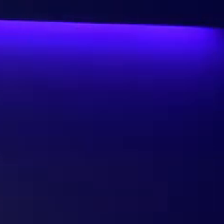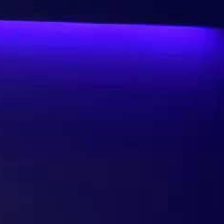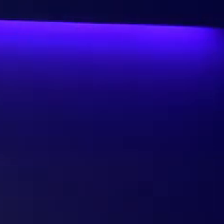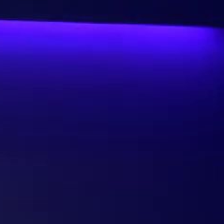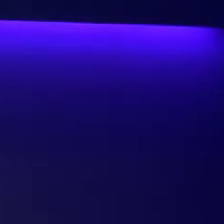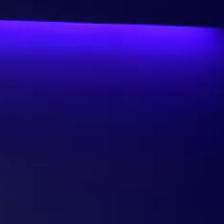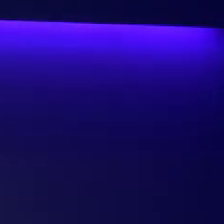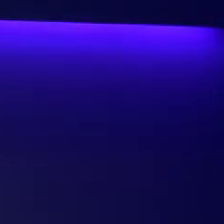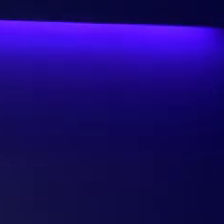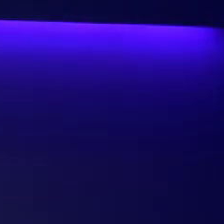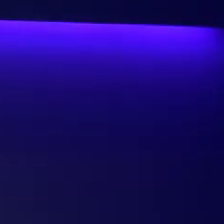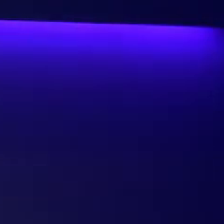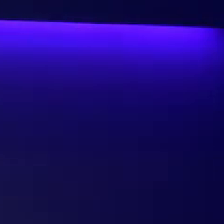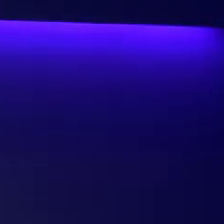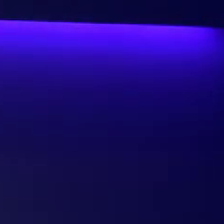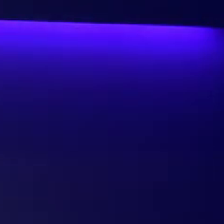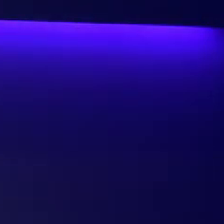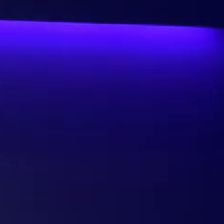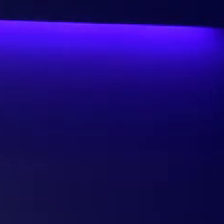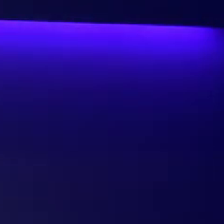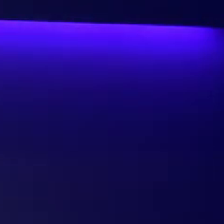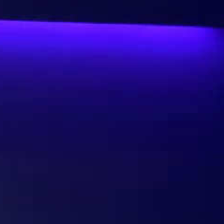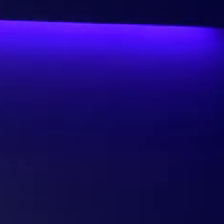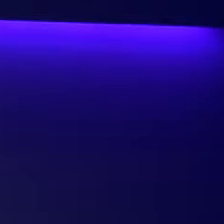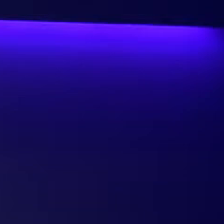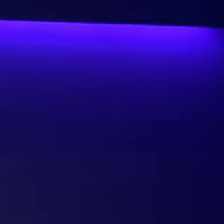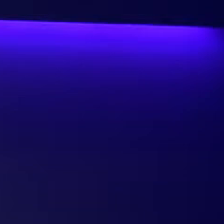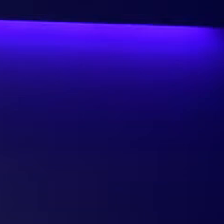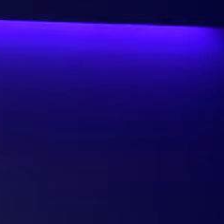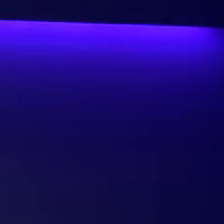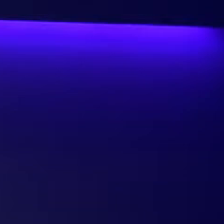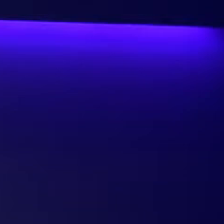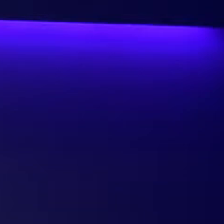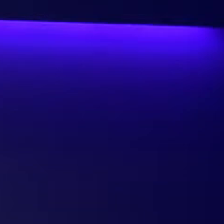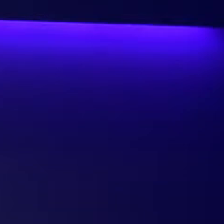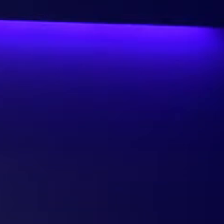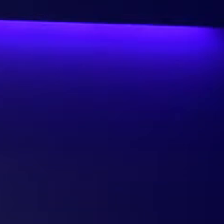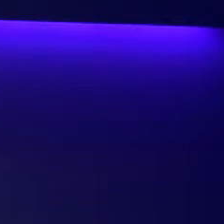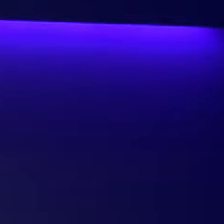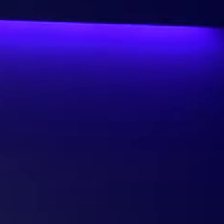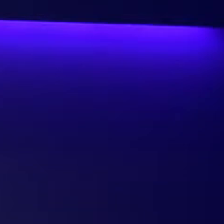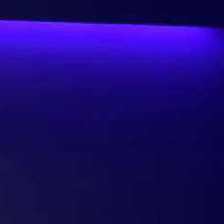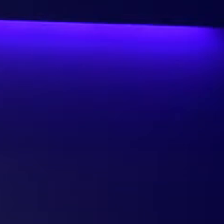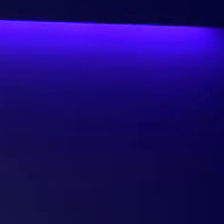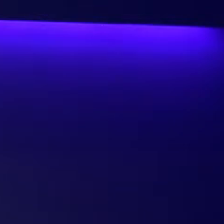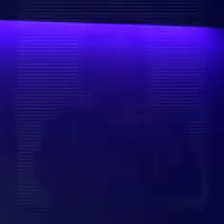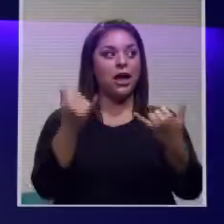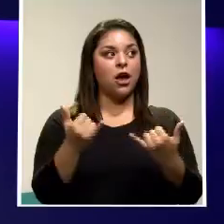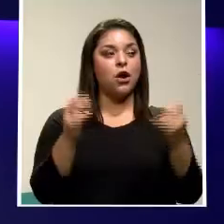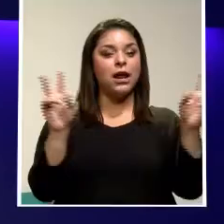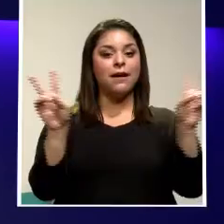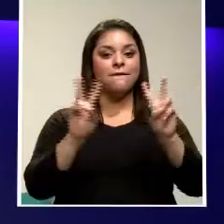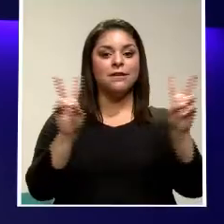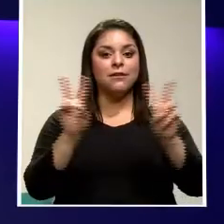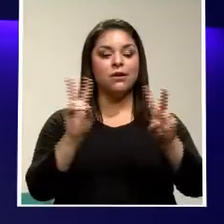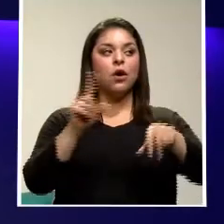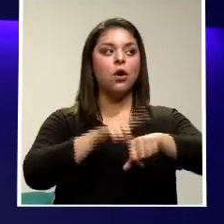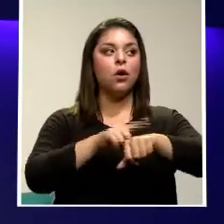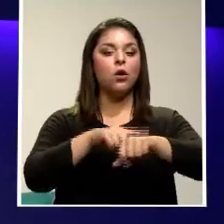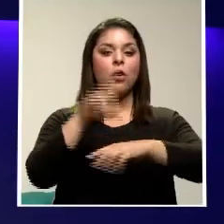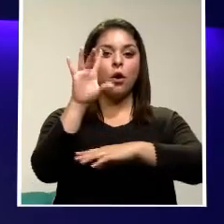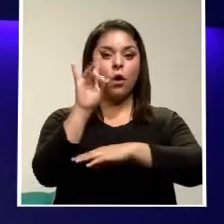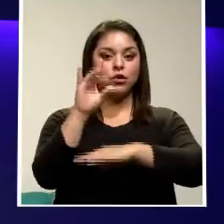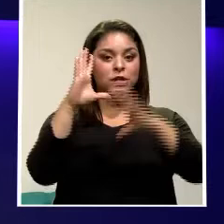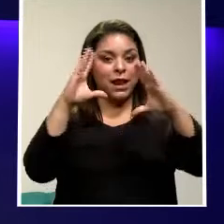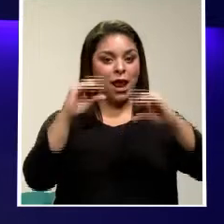Buenas noches, gracias por continuar conectados a la señal de Canal 13. Estamos en vivo a las 8 de la